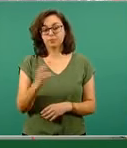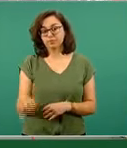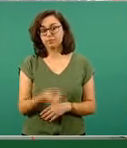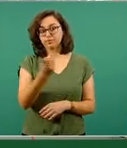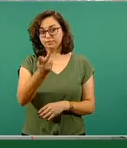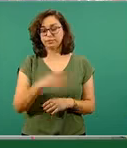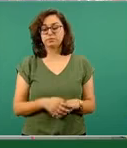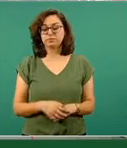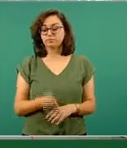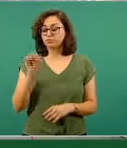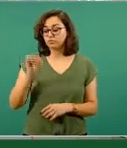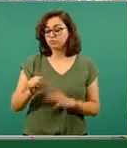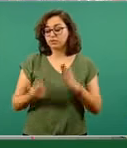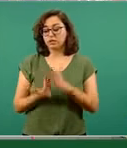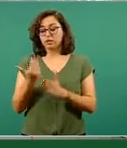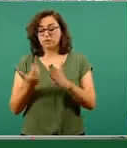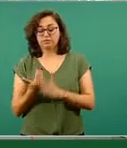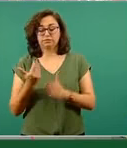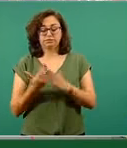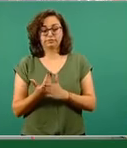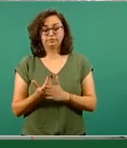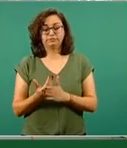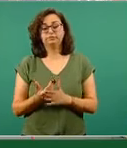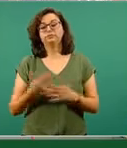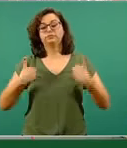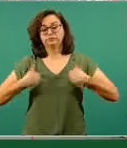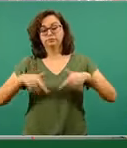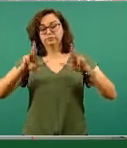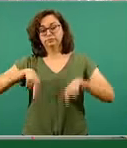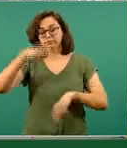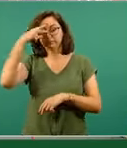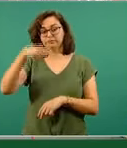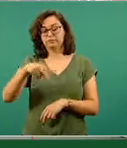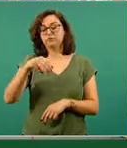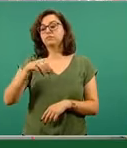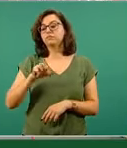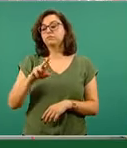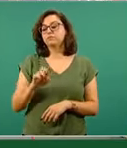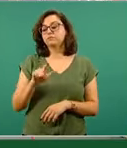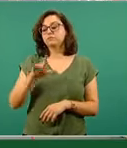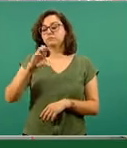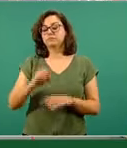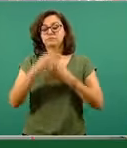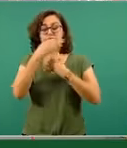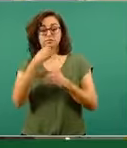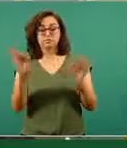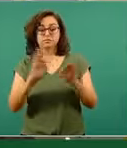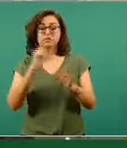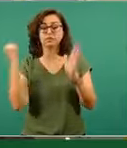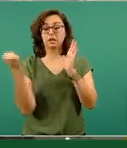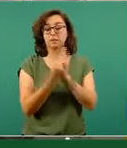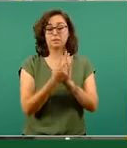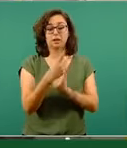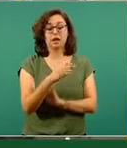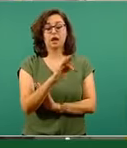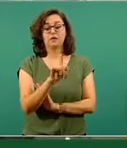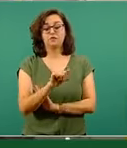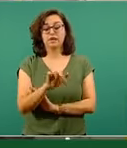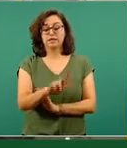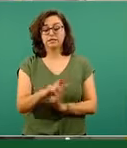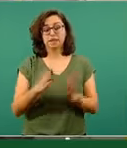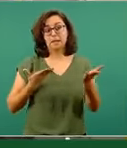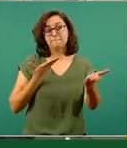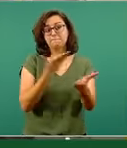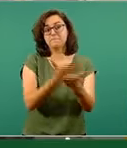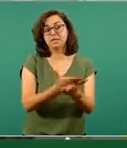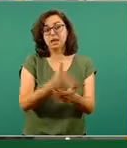anunció que Pfizer va a pedir la autorización de uso de emergencia para aplicar la vacuna en menores de 12 a 15 años. Preguntarle si